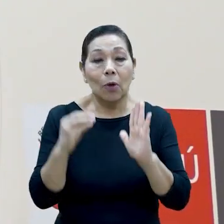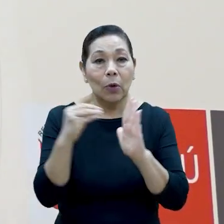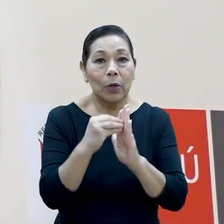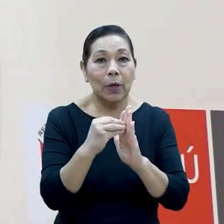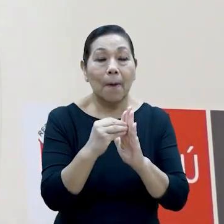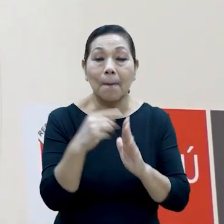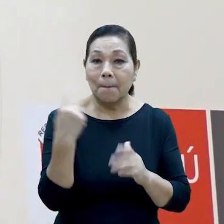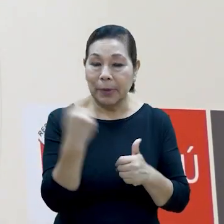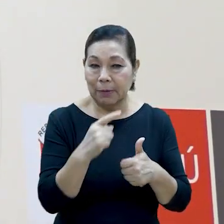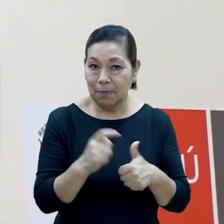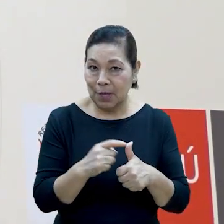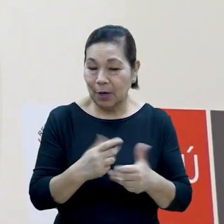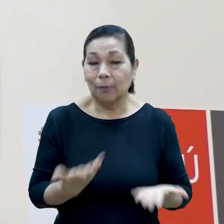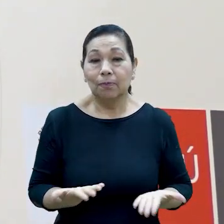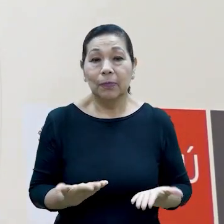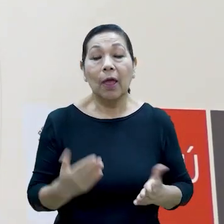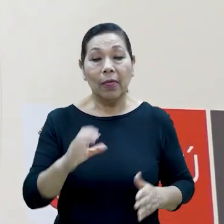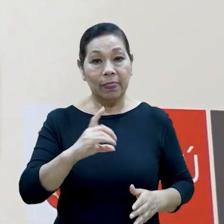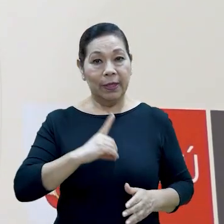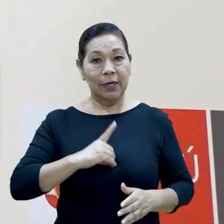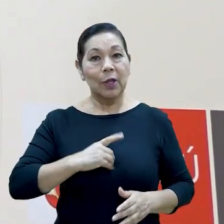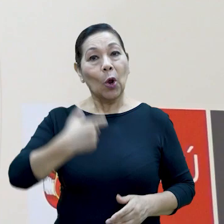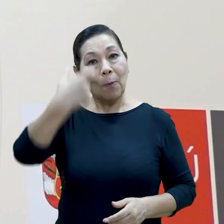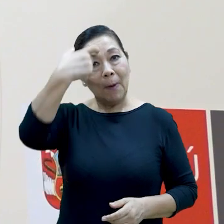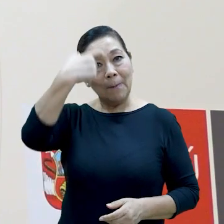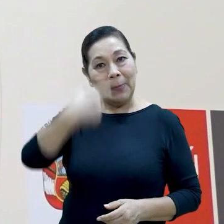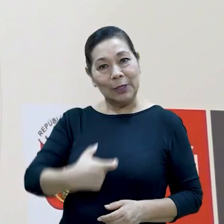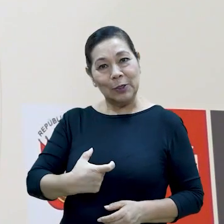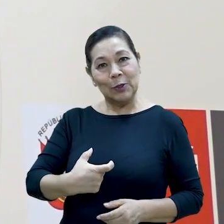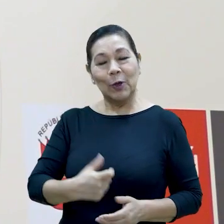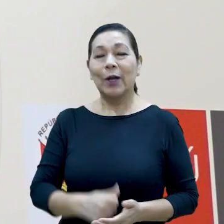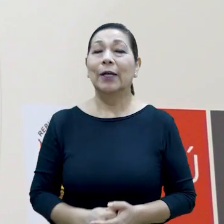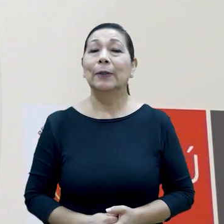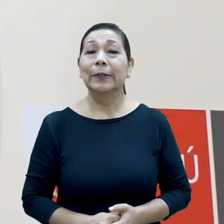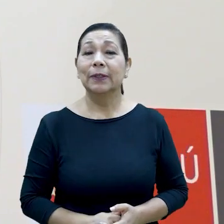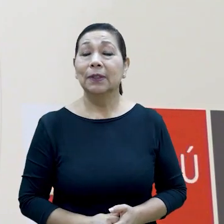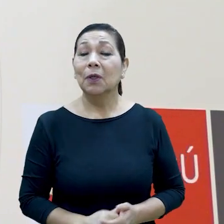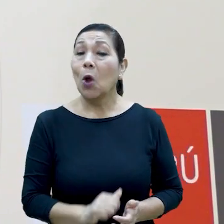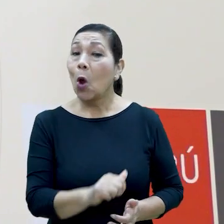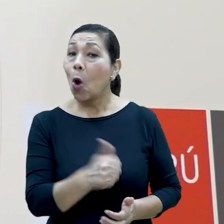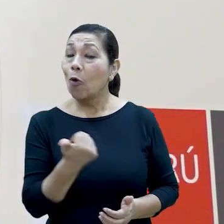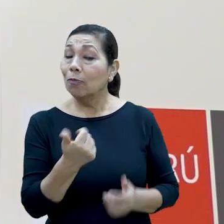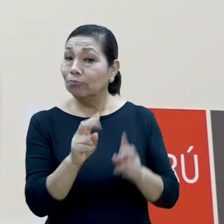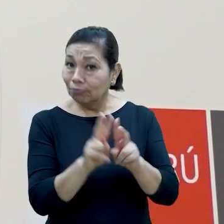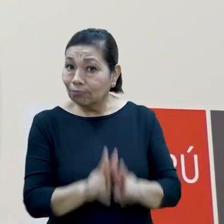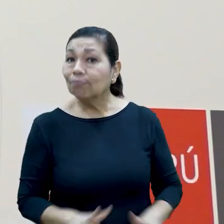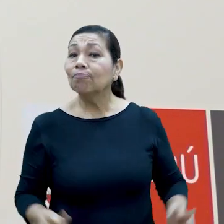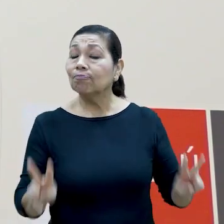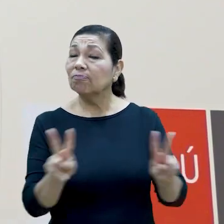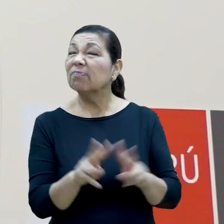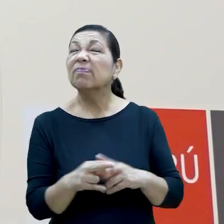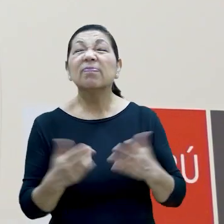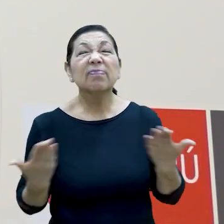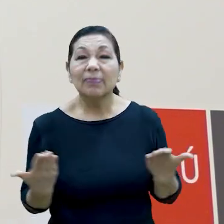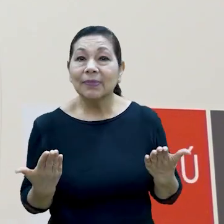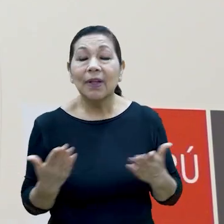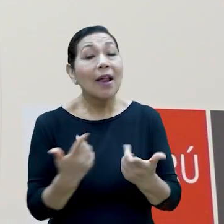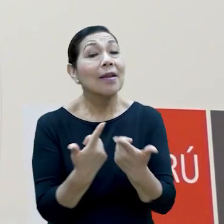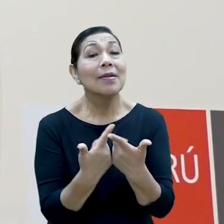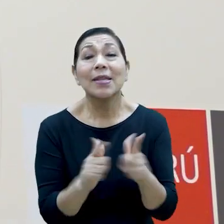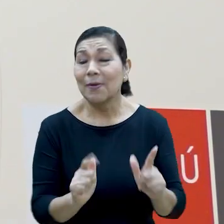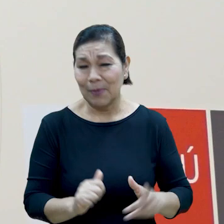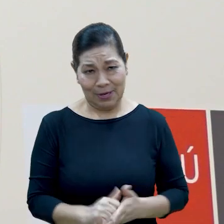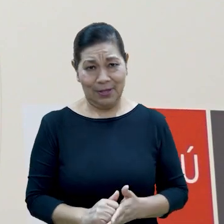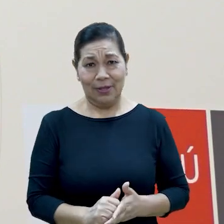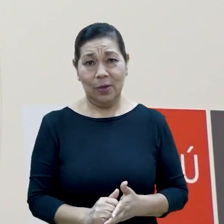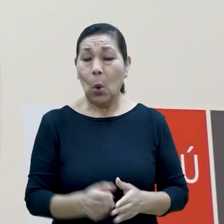plasmado en el artículo primero, primer valor, la dignidad del ser humano. Otro de los grandes valores es la